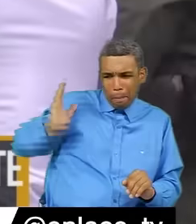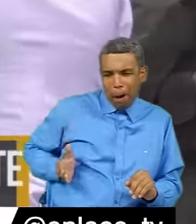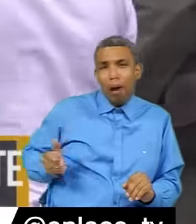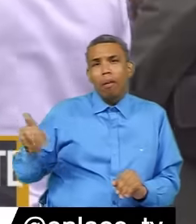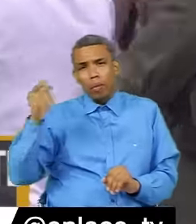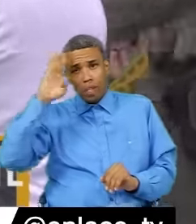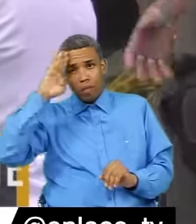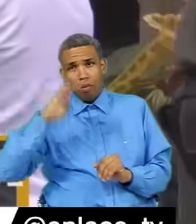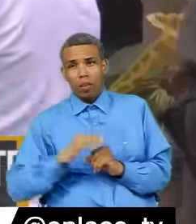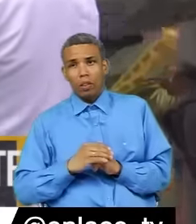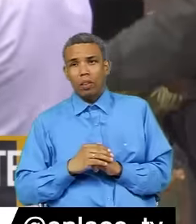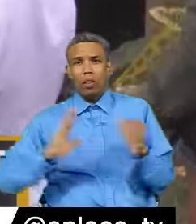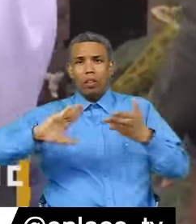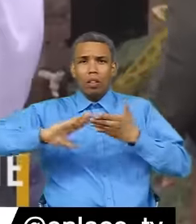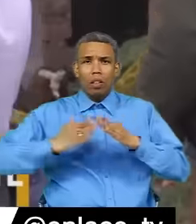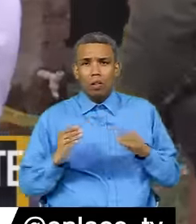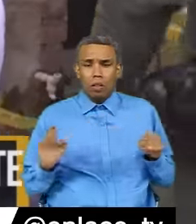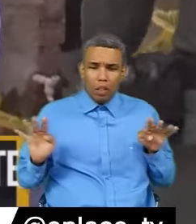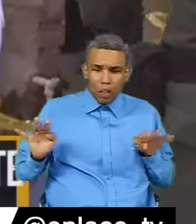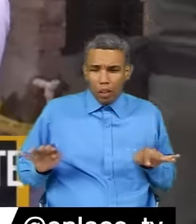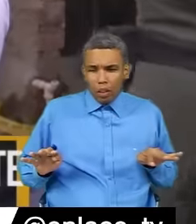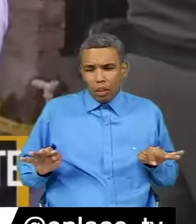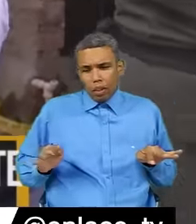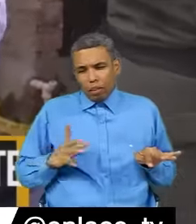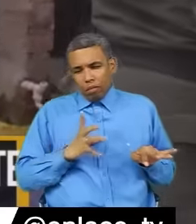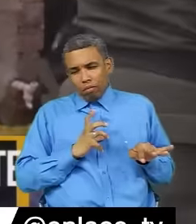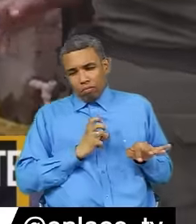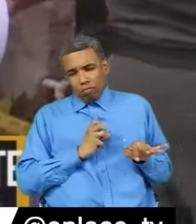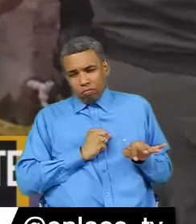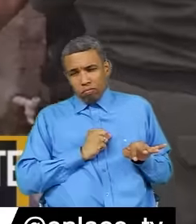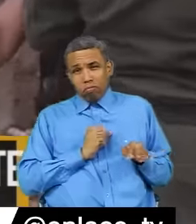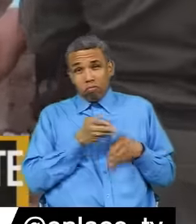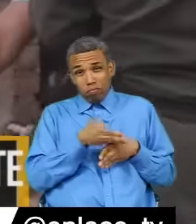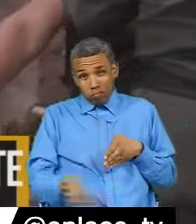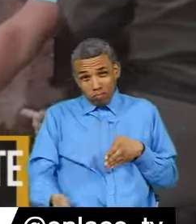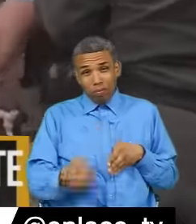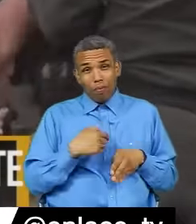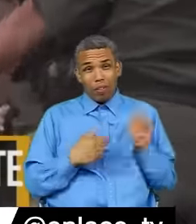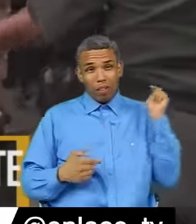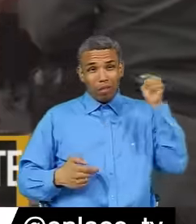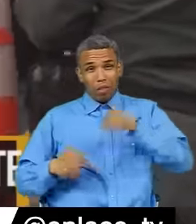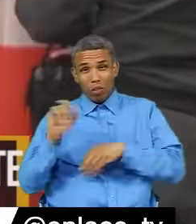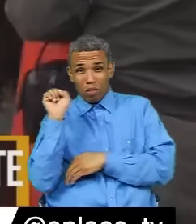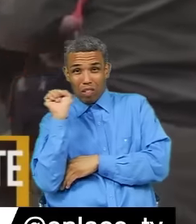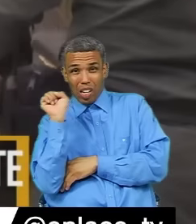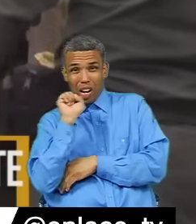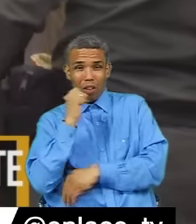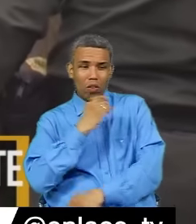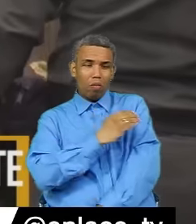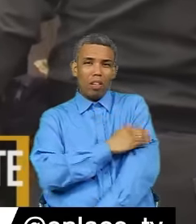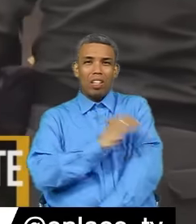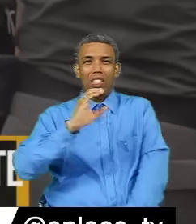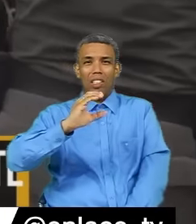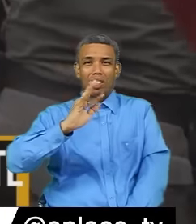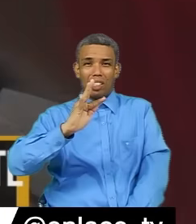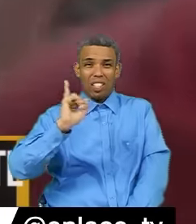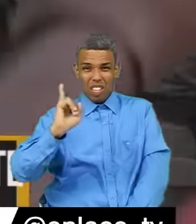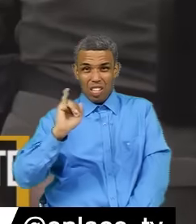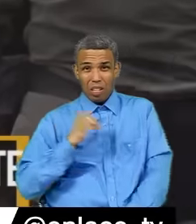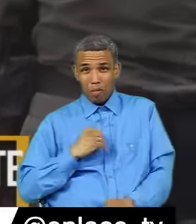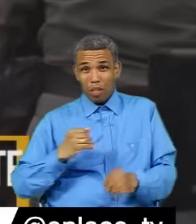Ante la mirada de la comunidad, el servicio de una funeraria, la seccional de tránsito y transporte del Departamento de Policía del Magdalena Medio y la Inspección de